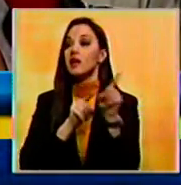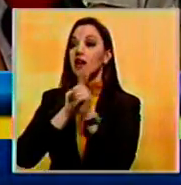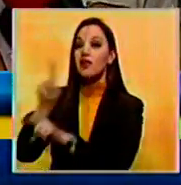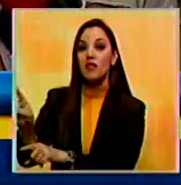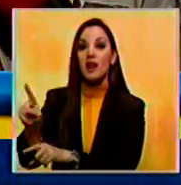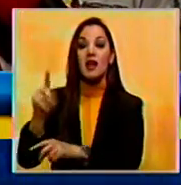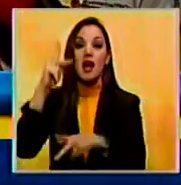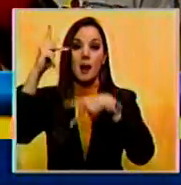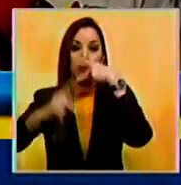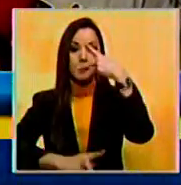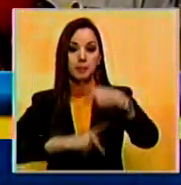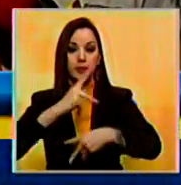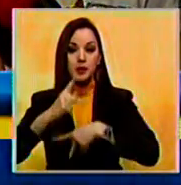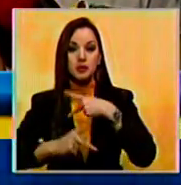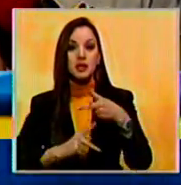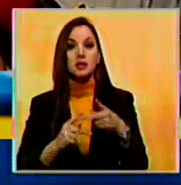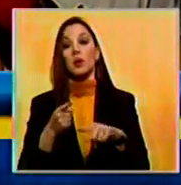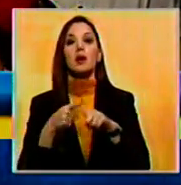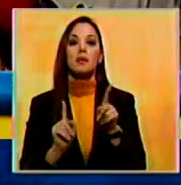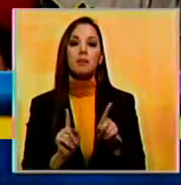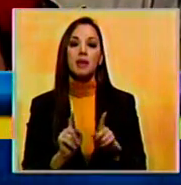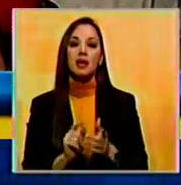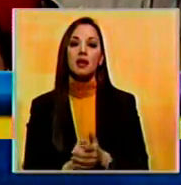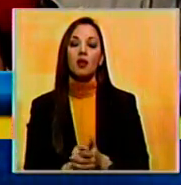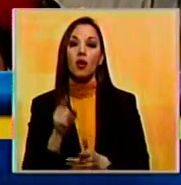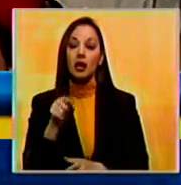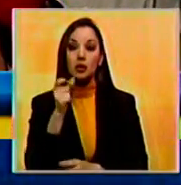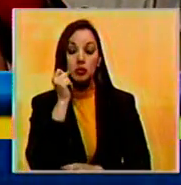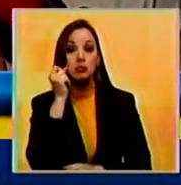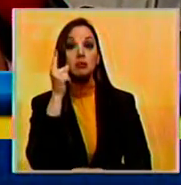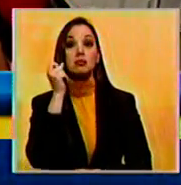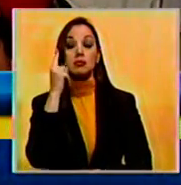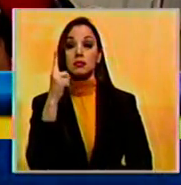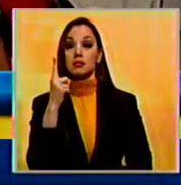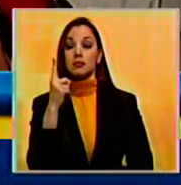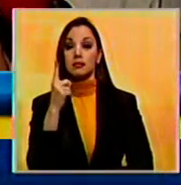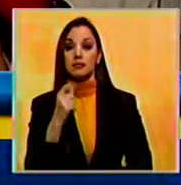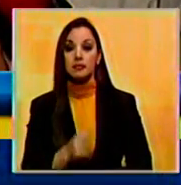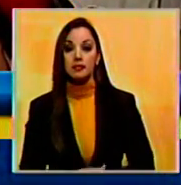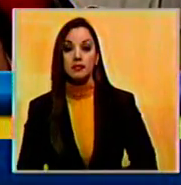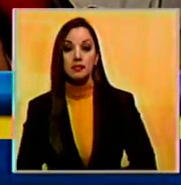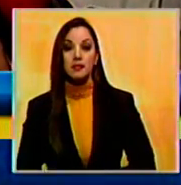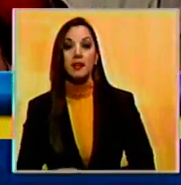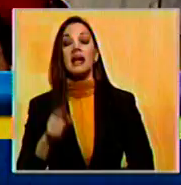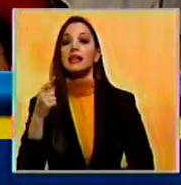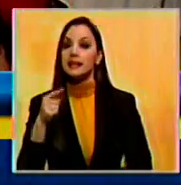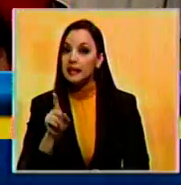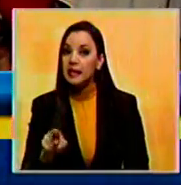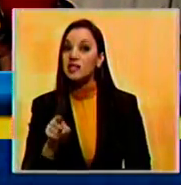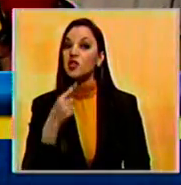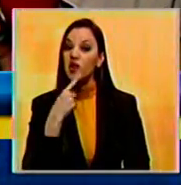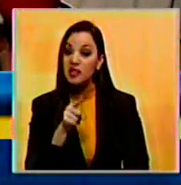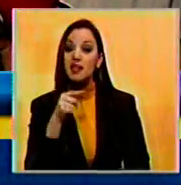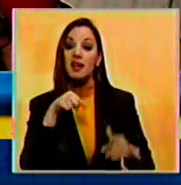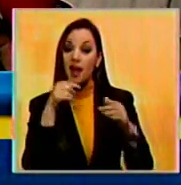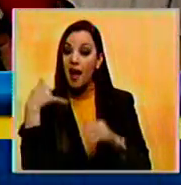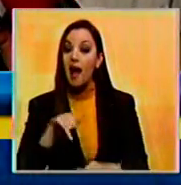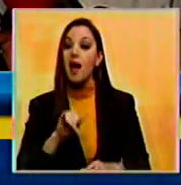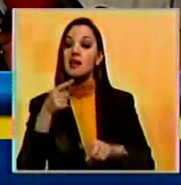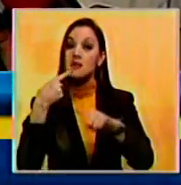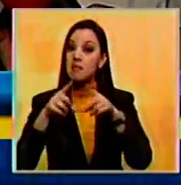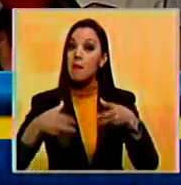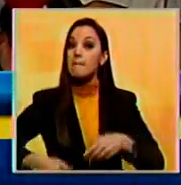su proceso, pero esto nos da alerta, alerta de que hay más caucho y hay otros